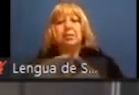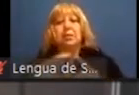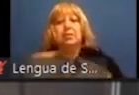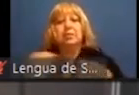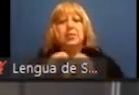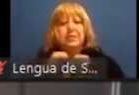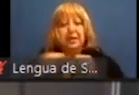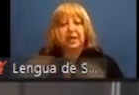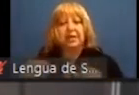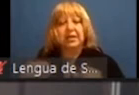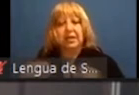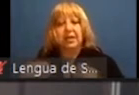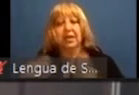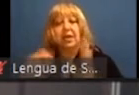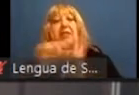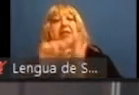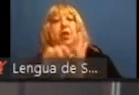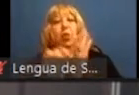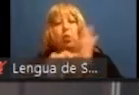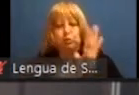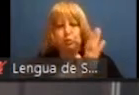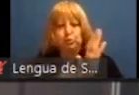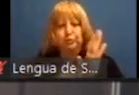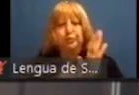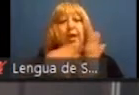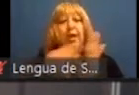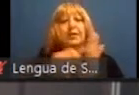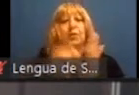se dan los siguientes artículos. Artículo 1.